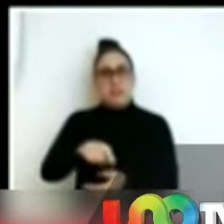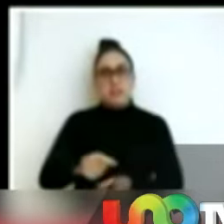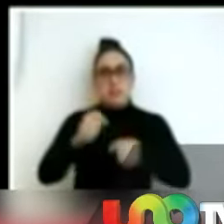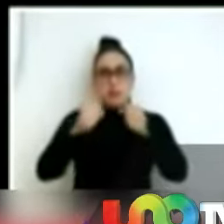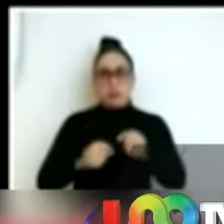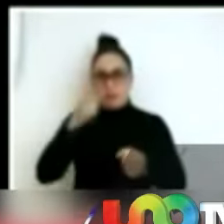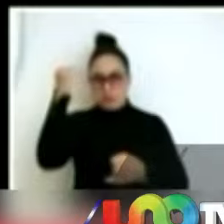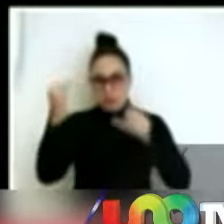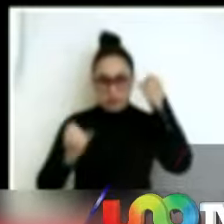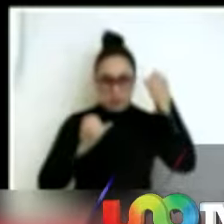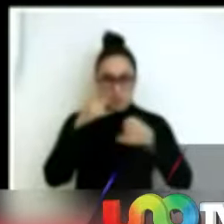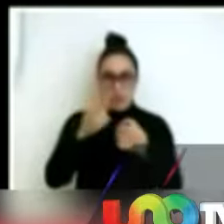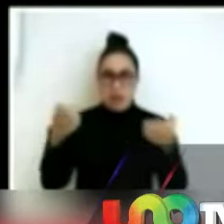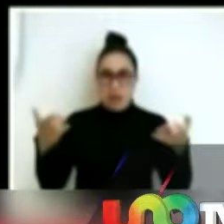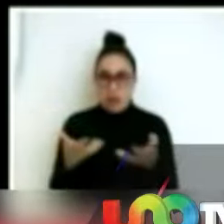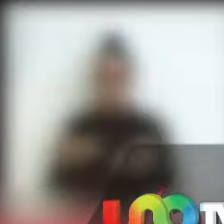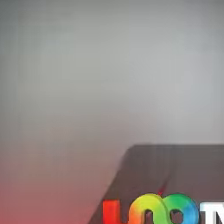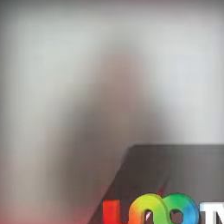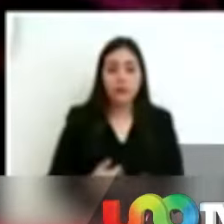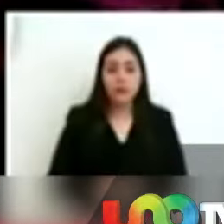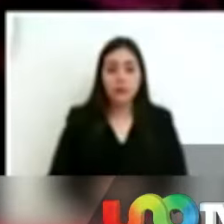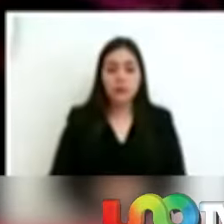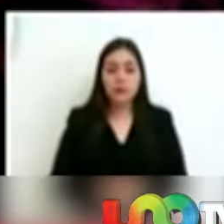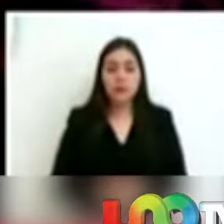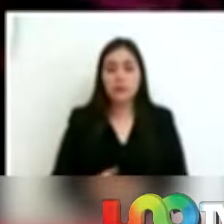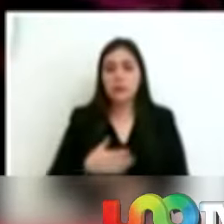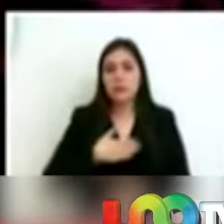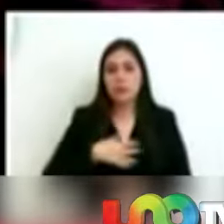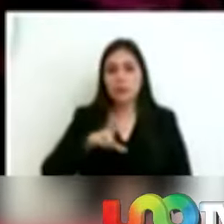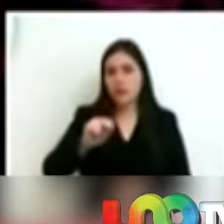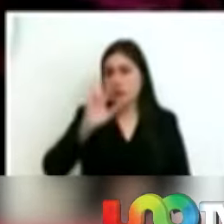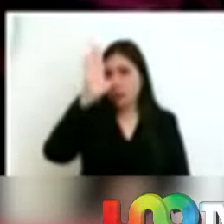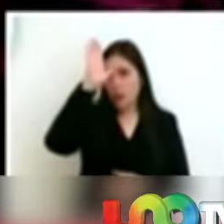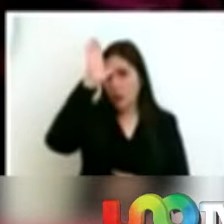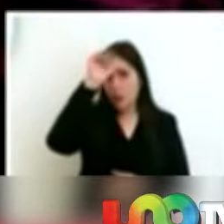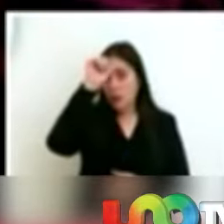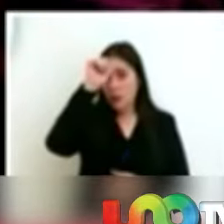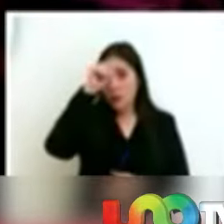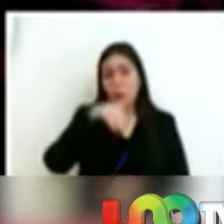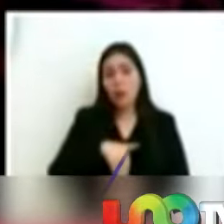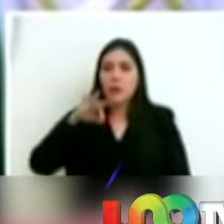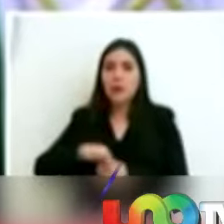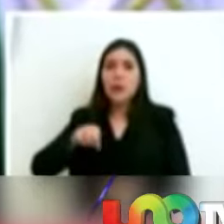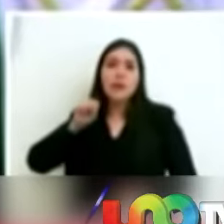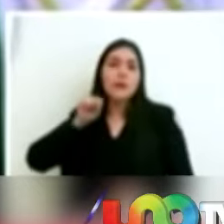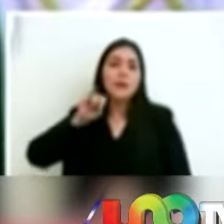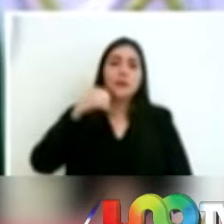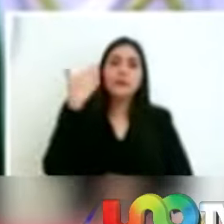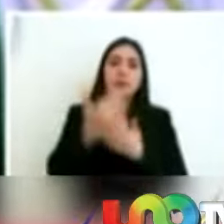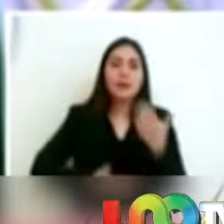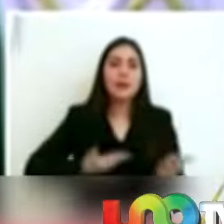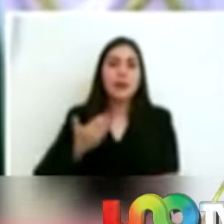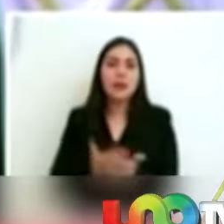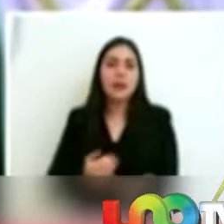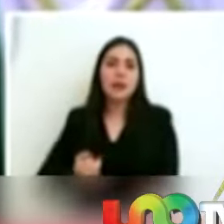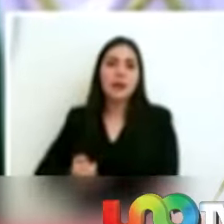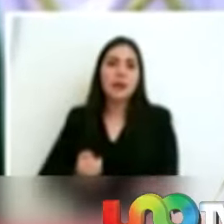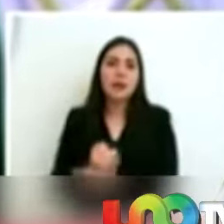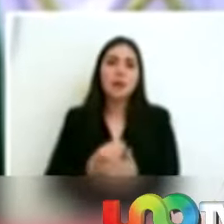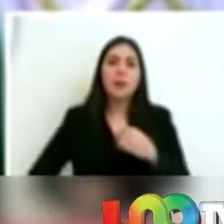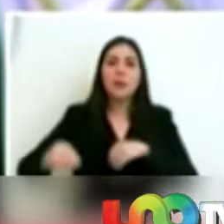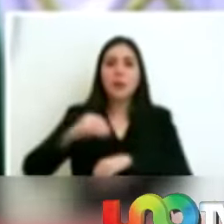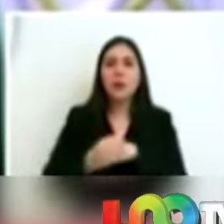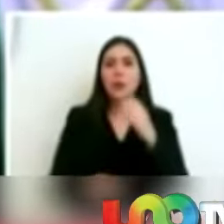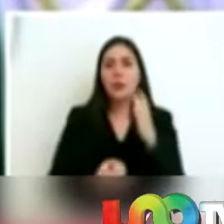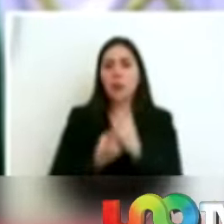tendrán que rendir cuentas. Minutos antes de las 21 horas, el presunto senador número 43 de la oposición, Miguel Ángel